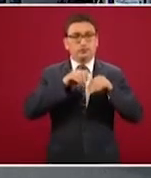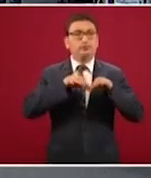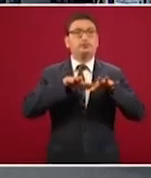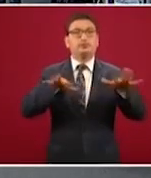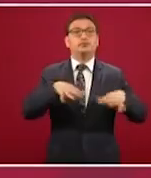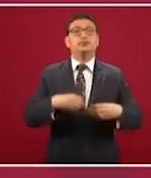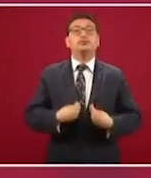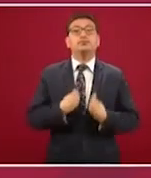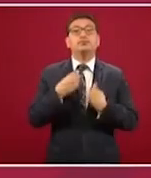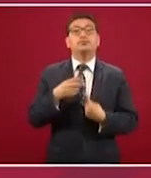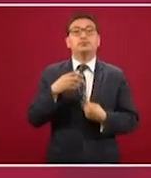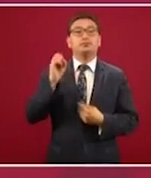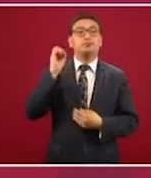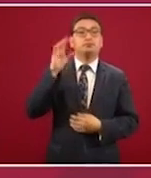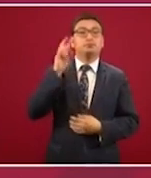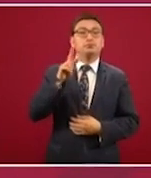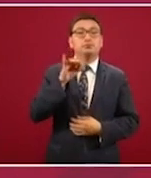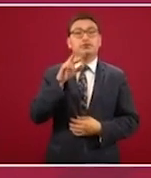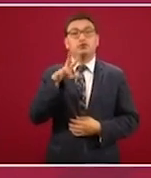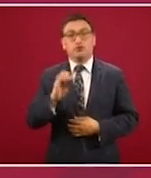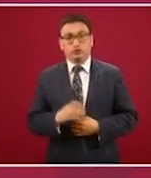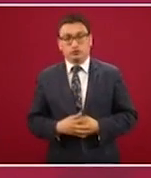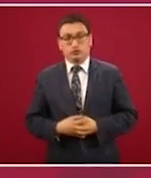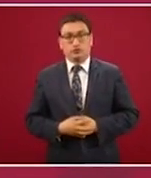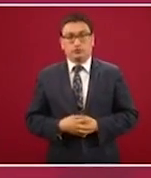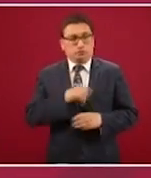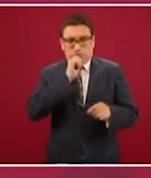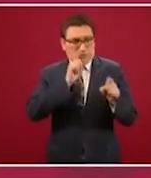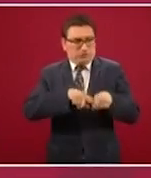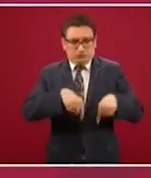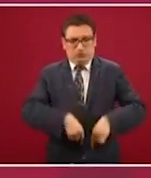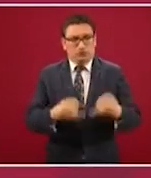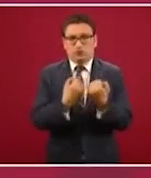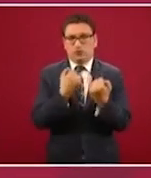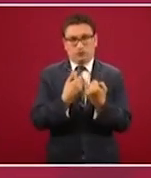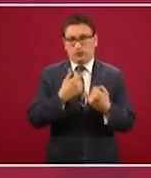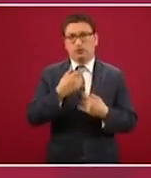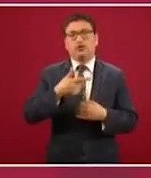vivo, así, igual, se